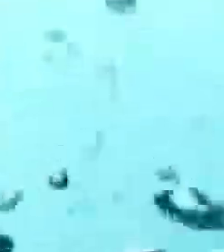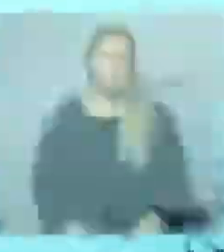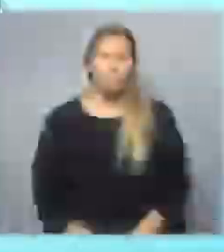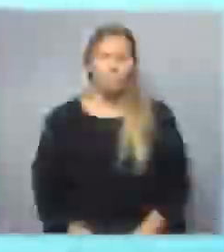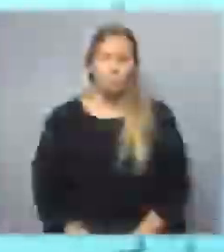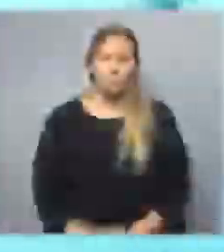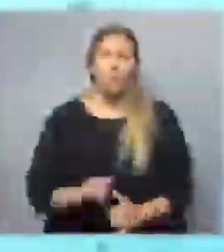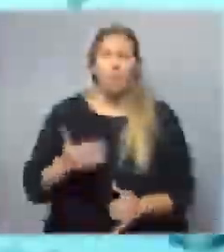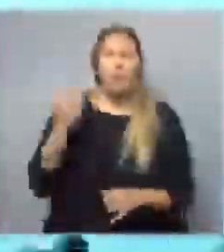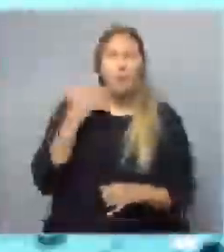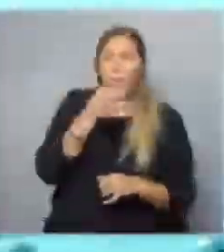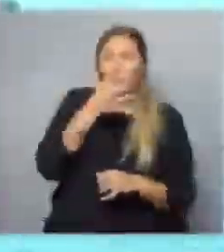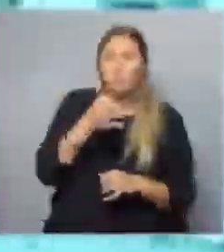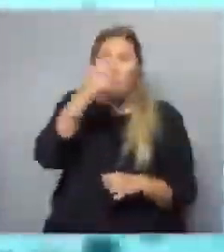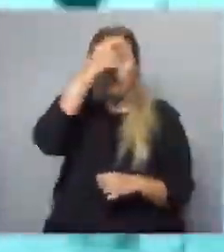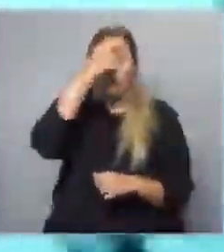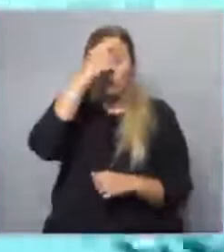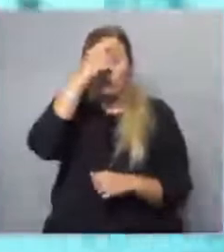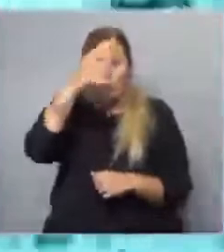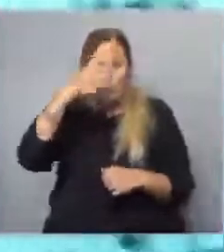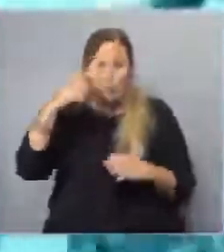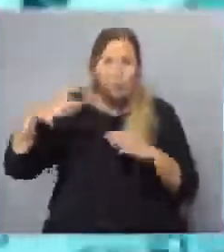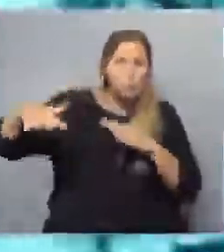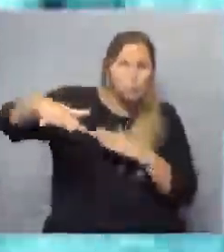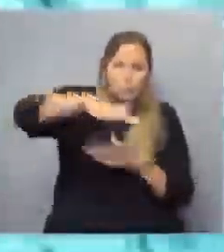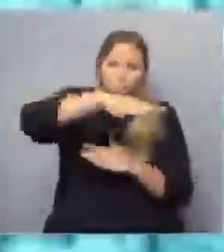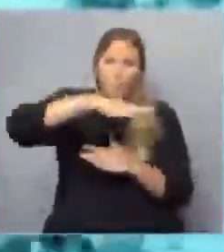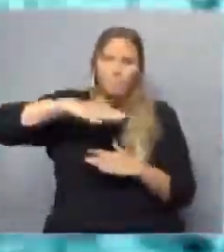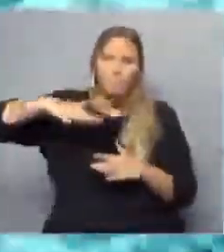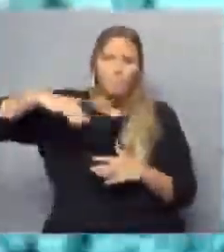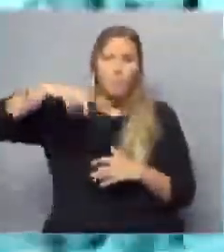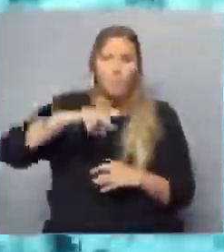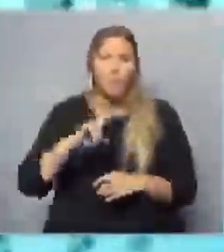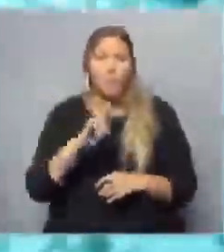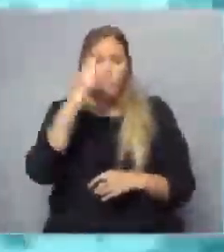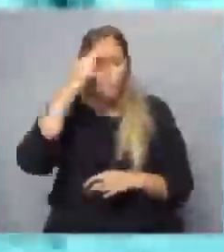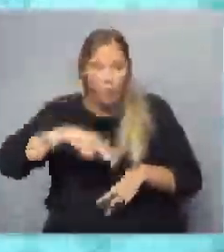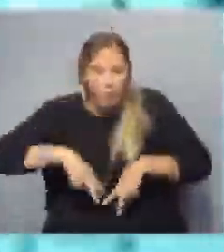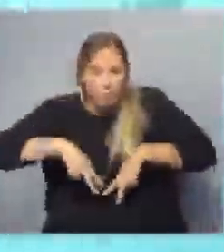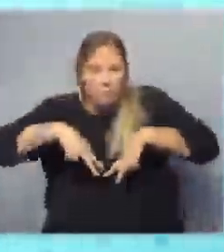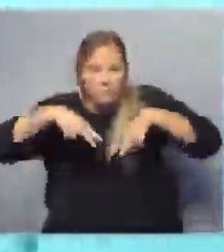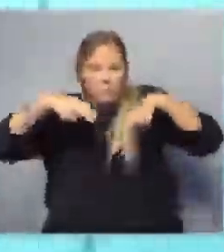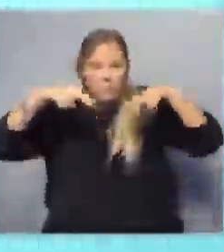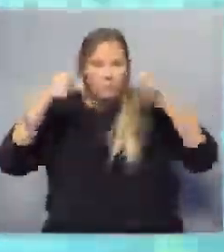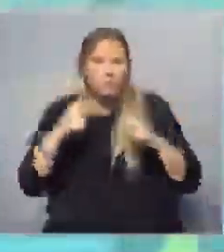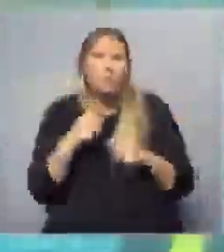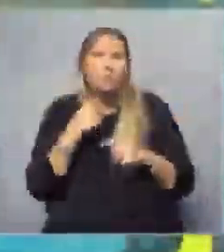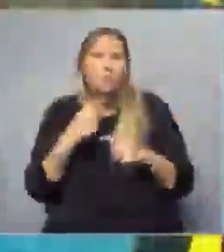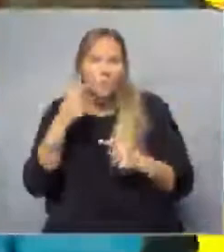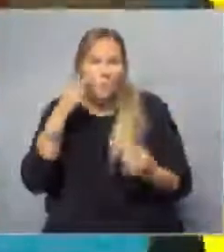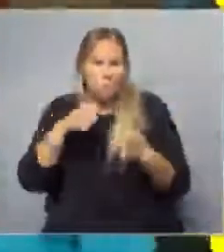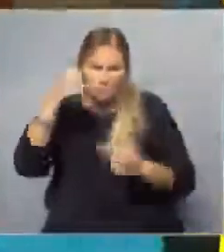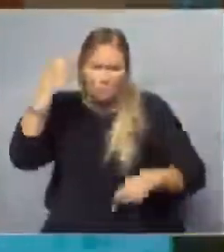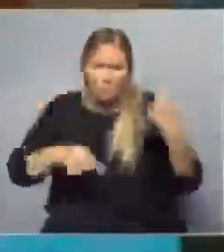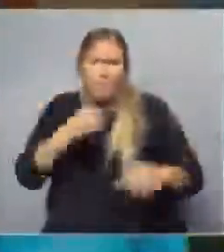Ya hemos dicho esto, la ciencia nos rodea. En todo el territorio de Uruguay la investigación se aplica para mejorar cosas cotidianas,